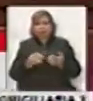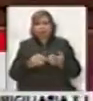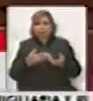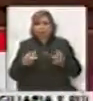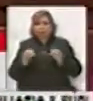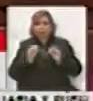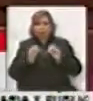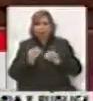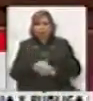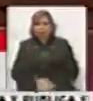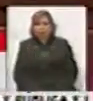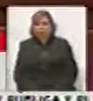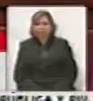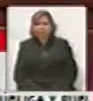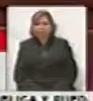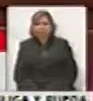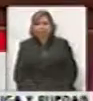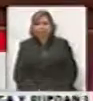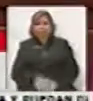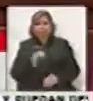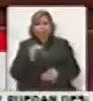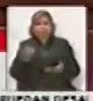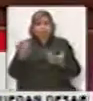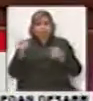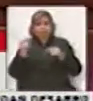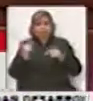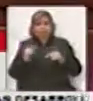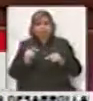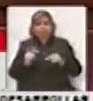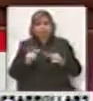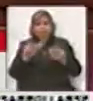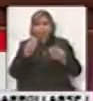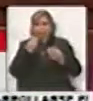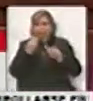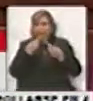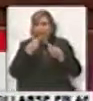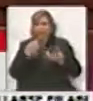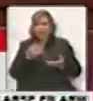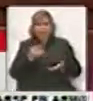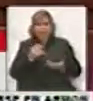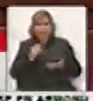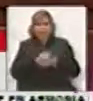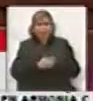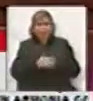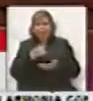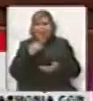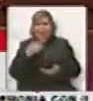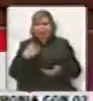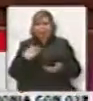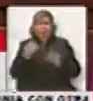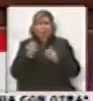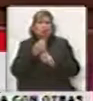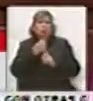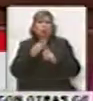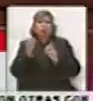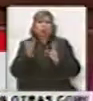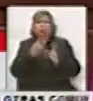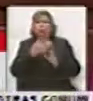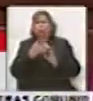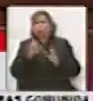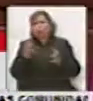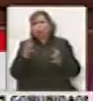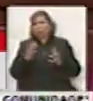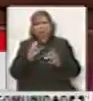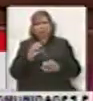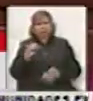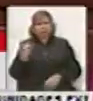de activos. Y han venido acá hoy día varios a decir que estamos maltratando a las cooperativas, presidente.